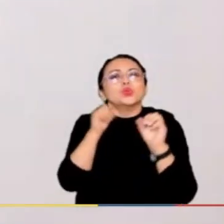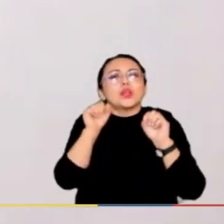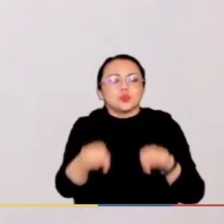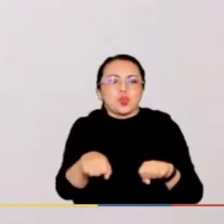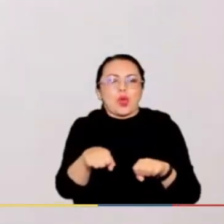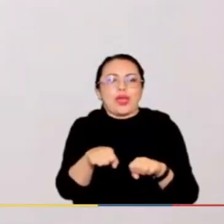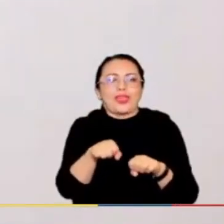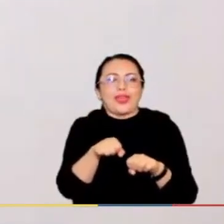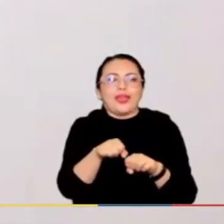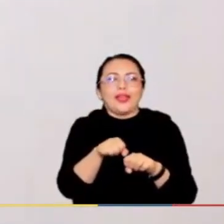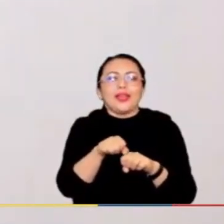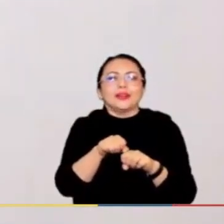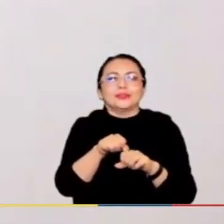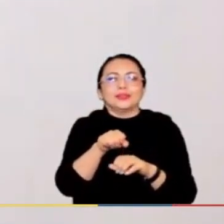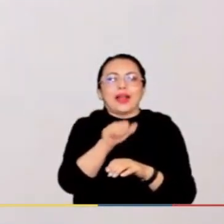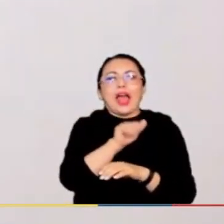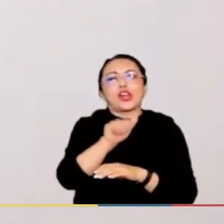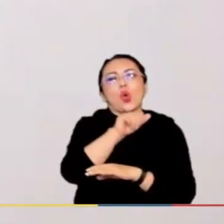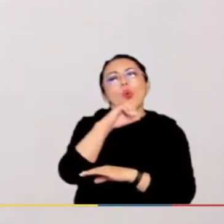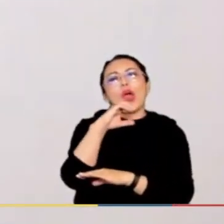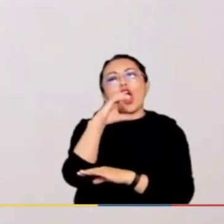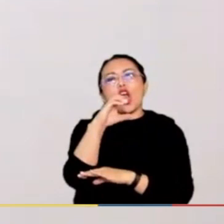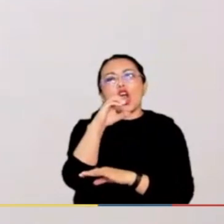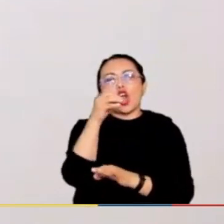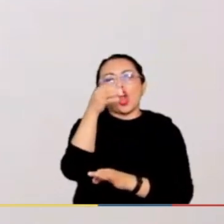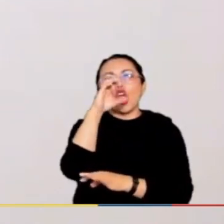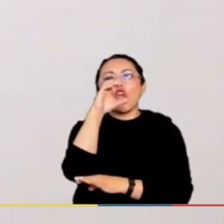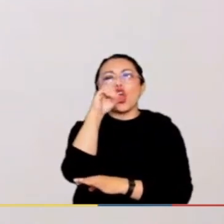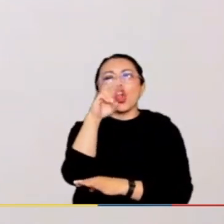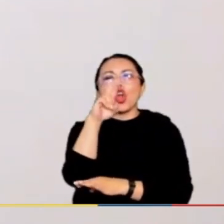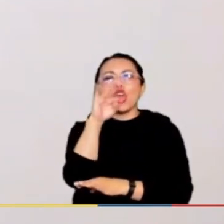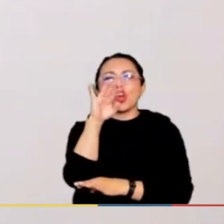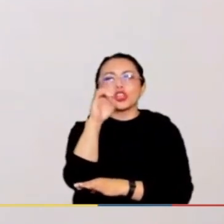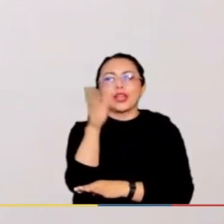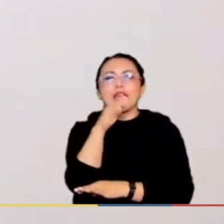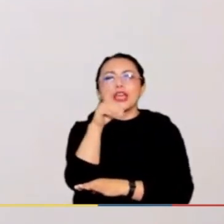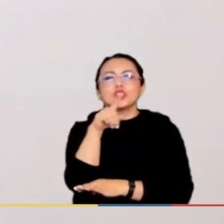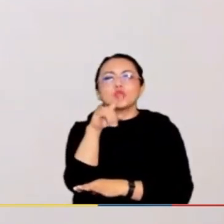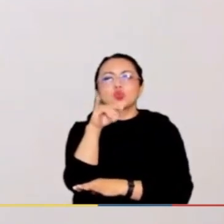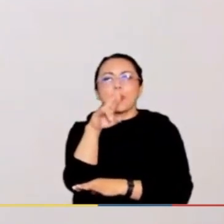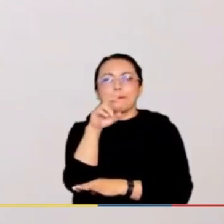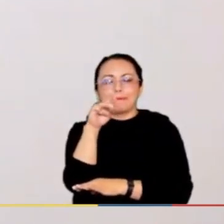Twitter, @CorteSupremaJ. Doctora Marta Patricia, muy buenas tardes.